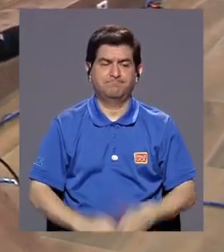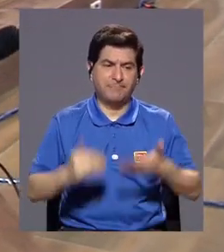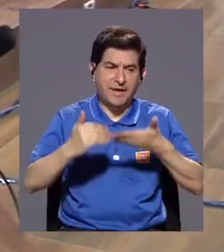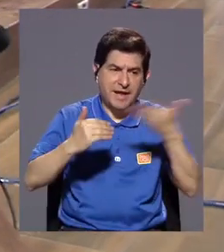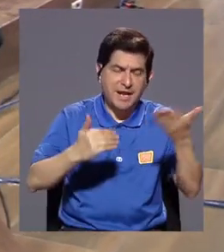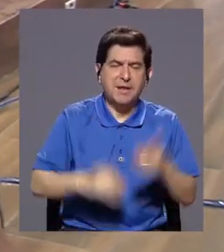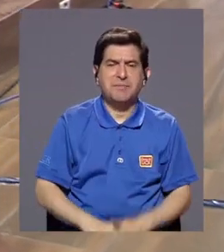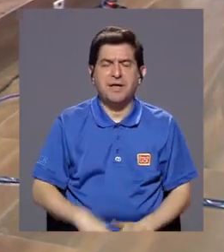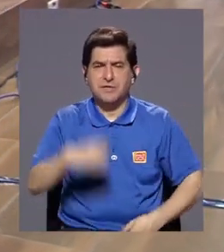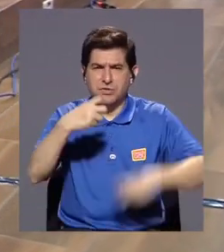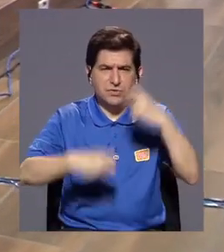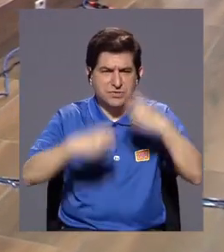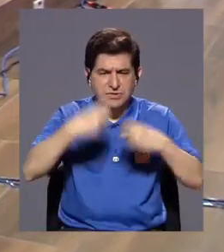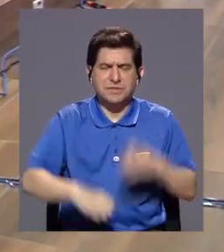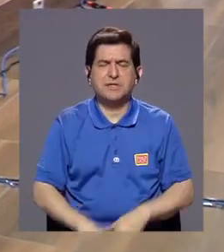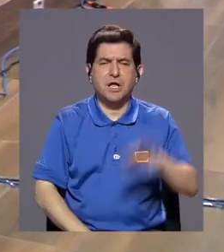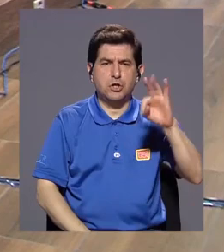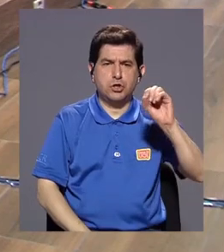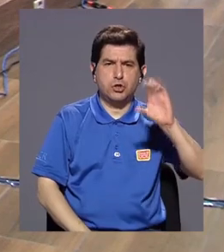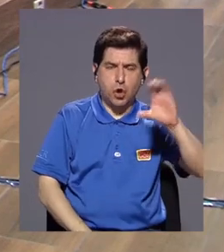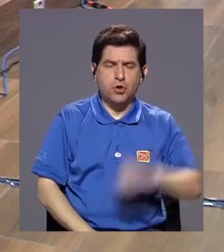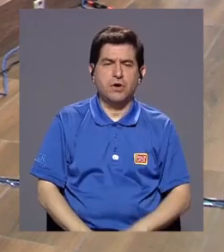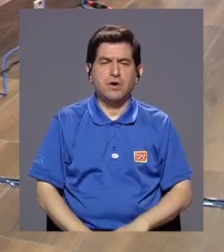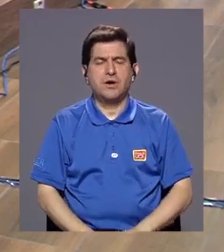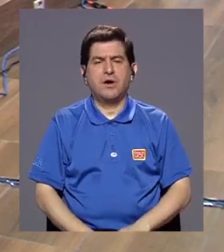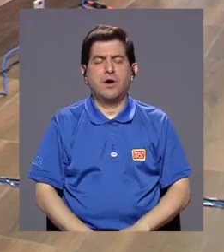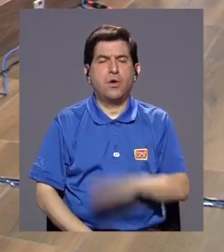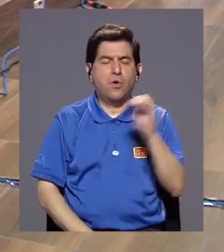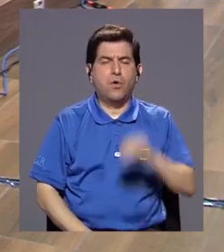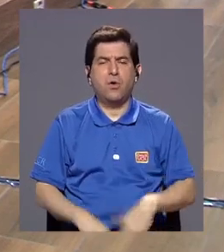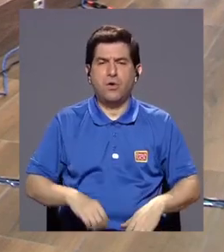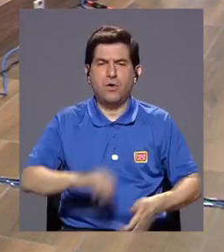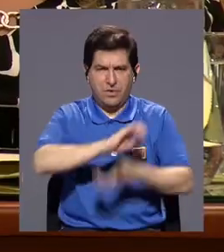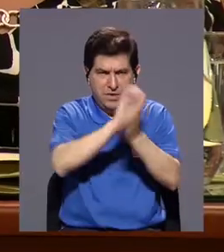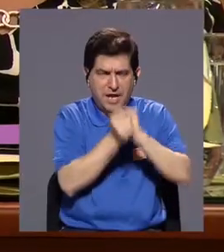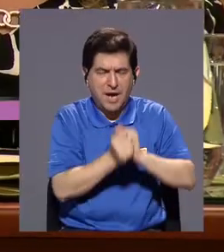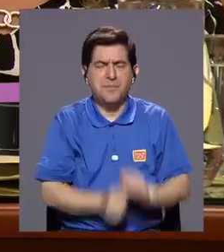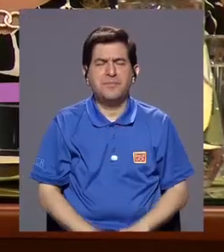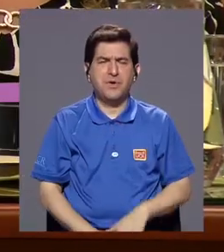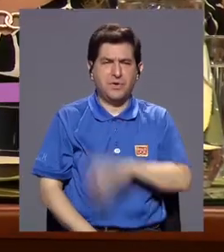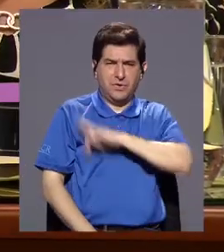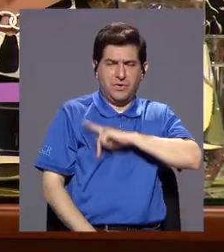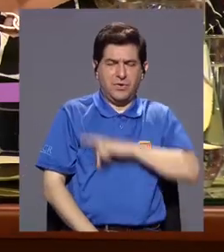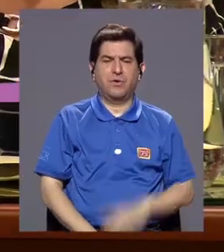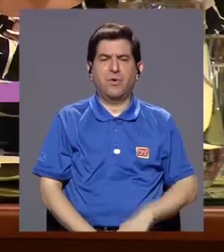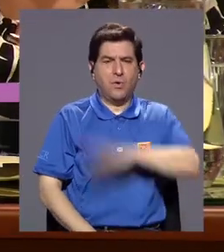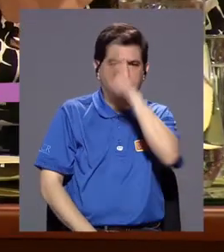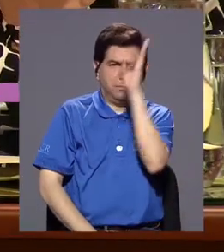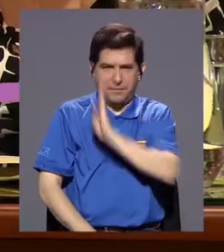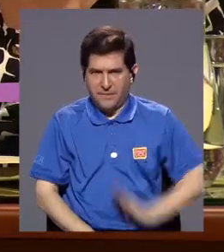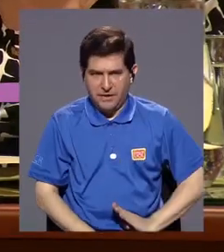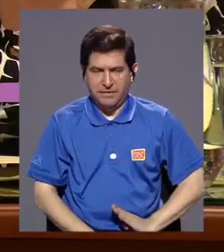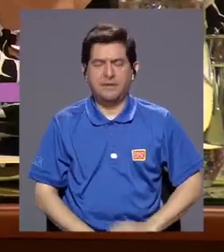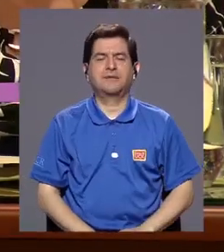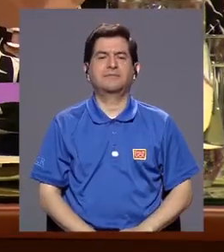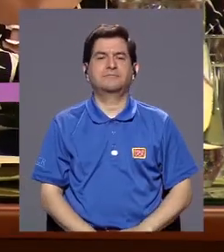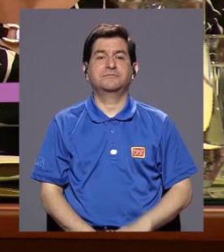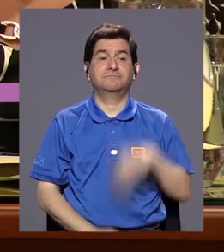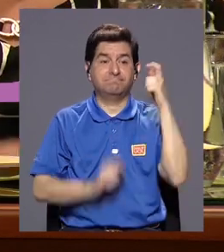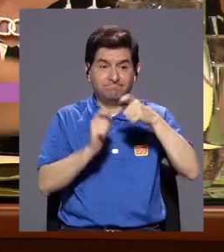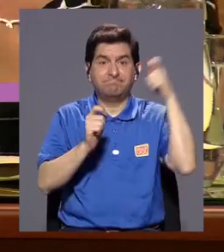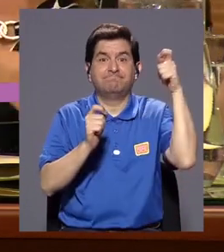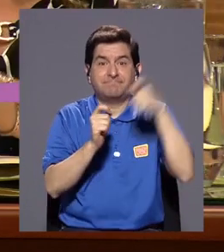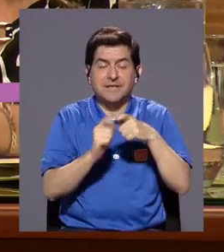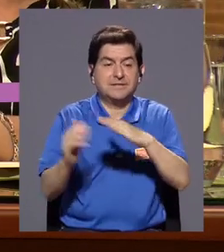trastornos obsesivos compulsivos, trastornos de personalidad, trastorno bipolar. Entonces, justamente en nuestra